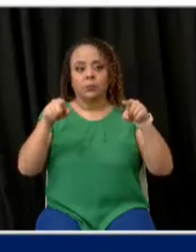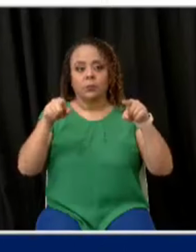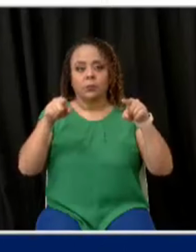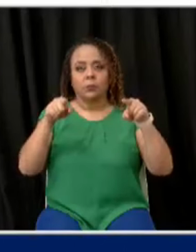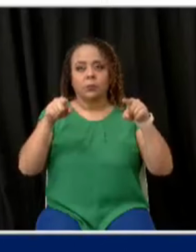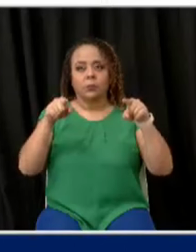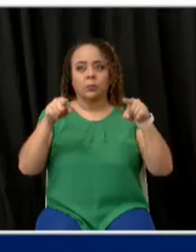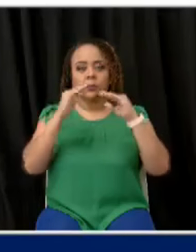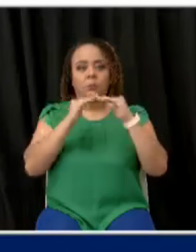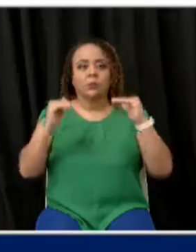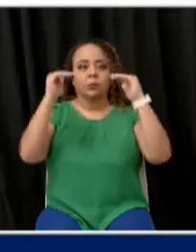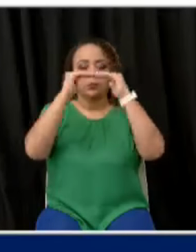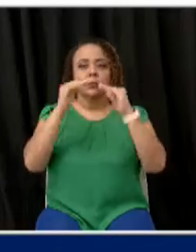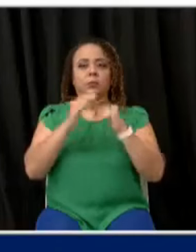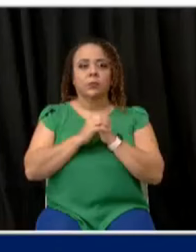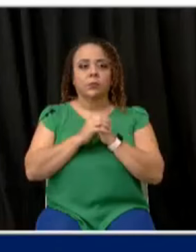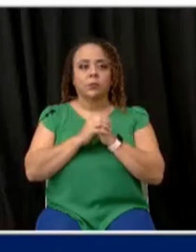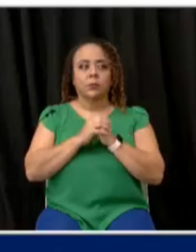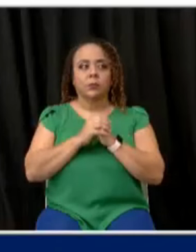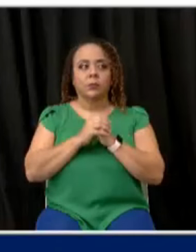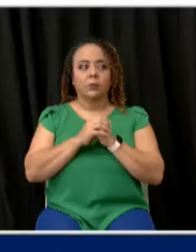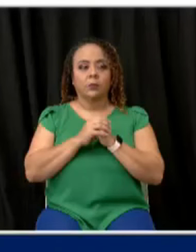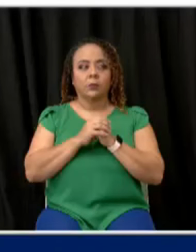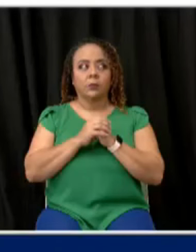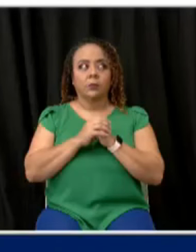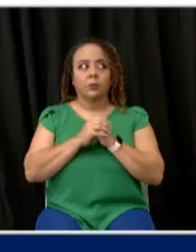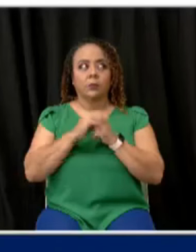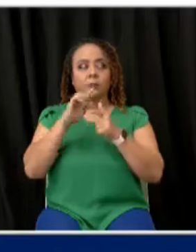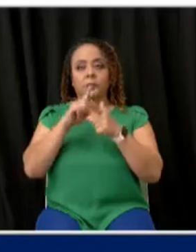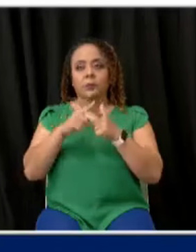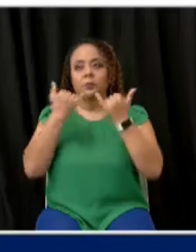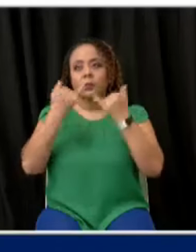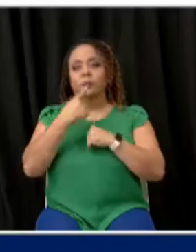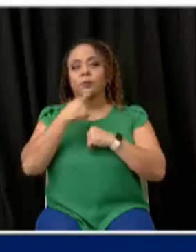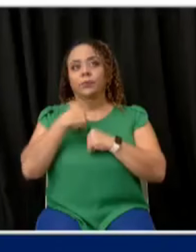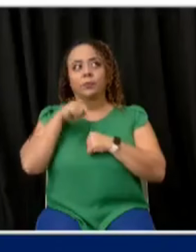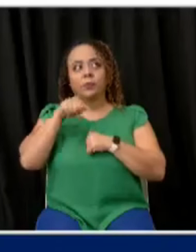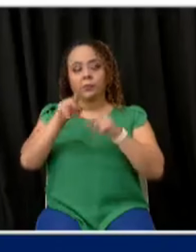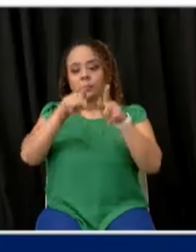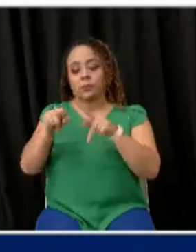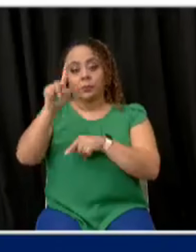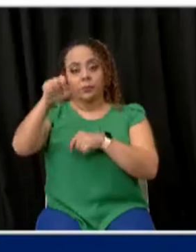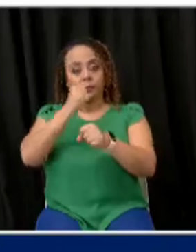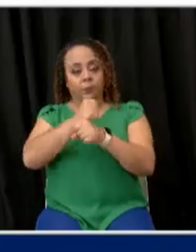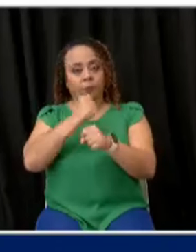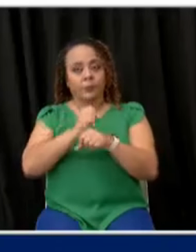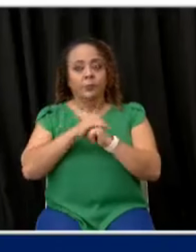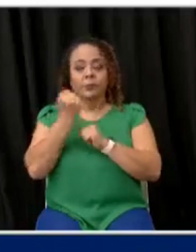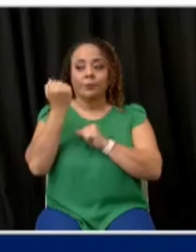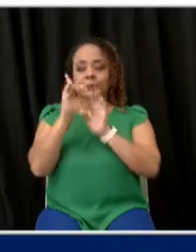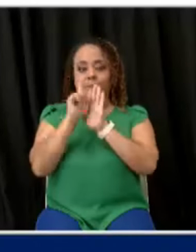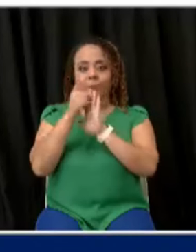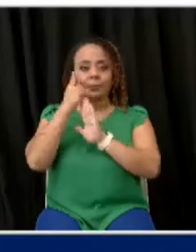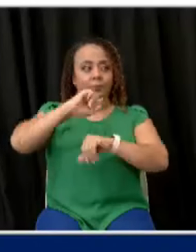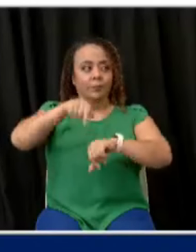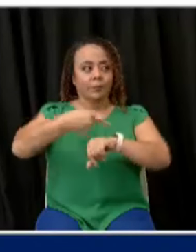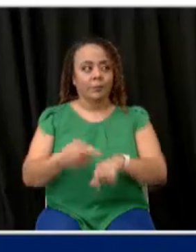anterior. Ajá, está bien. La anterior, exactamente. Entonces ya ahí nos está diciendo que esa persona debería trabajar 15 minutos por